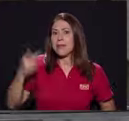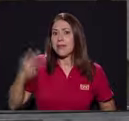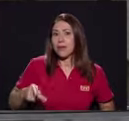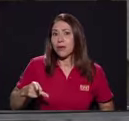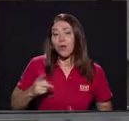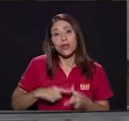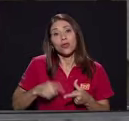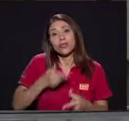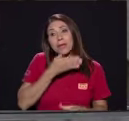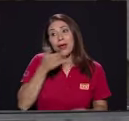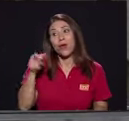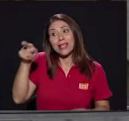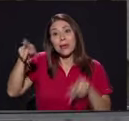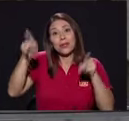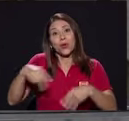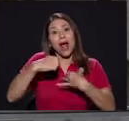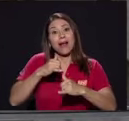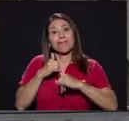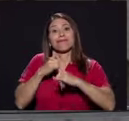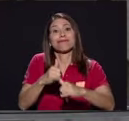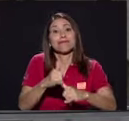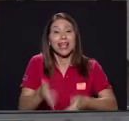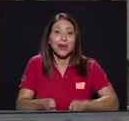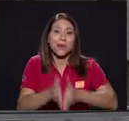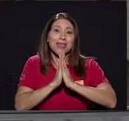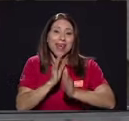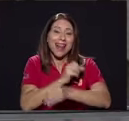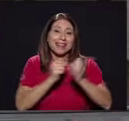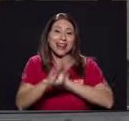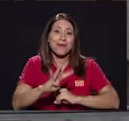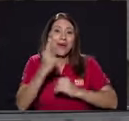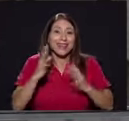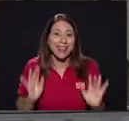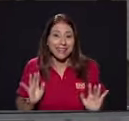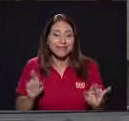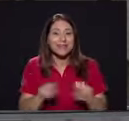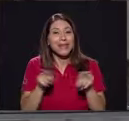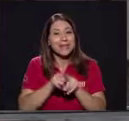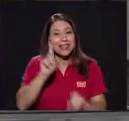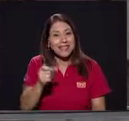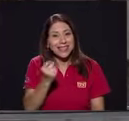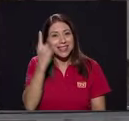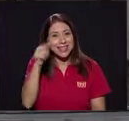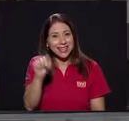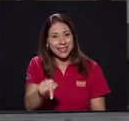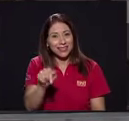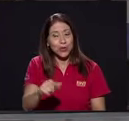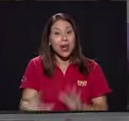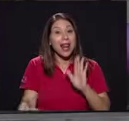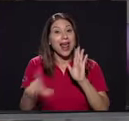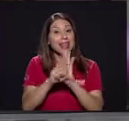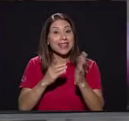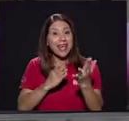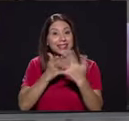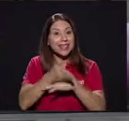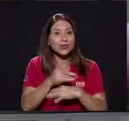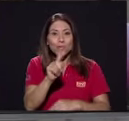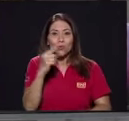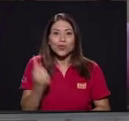de ahí que la vayan a pedir a la sala cuarta, o la verdad, la sala constitucional. Hay que también entender eso, que la ley de acceso no es